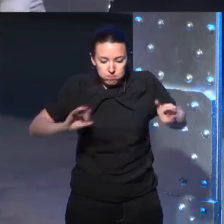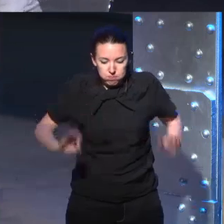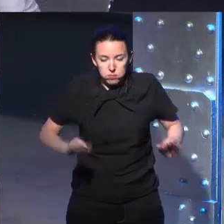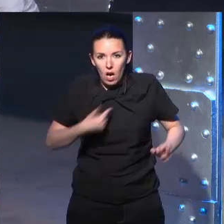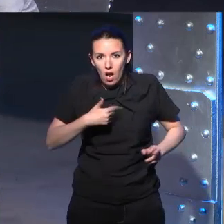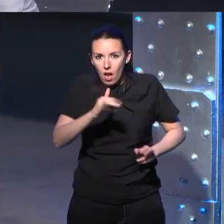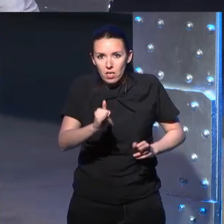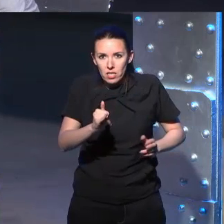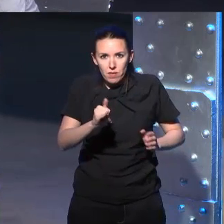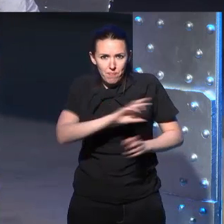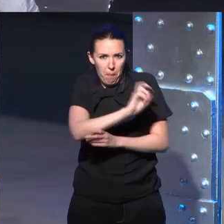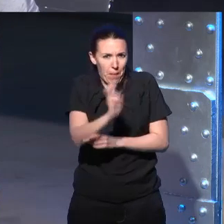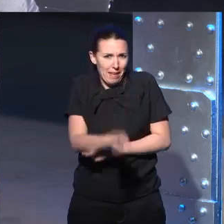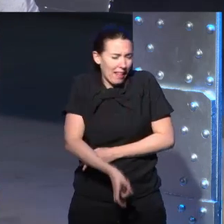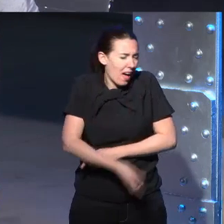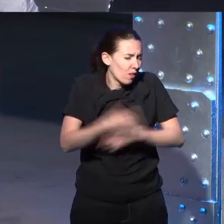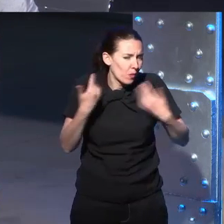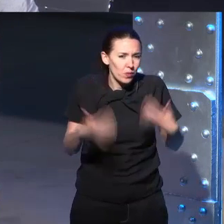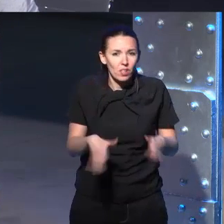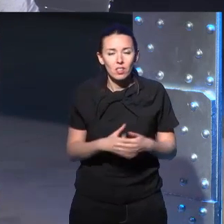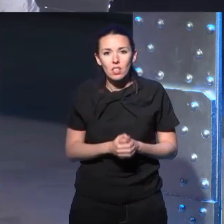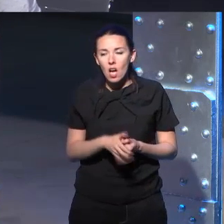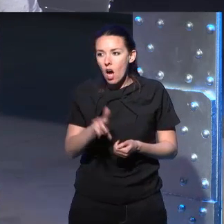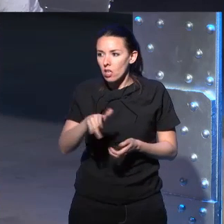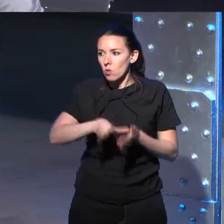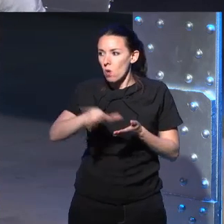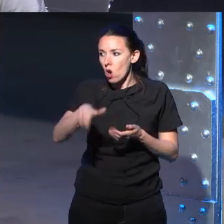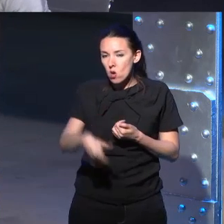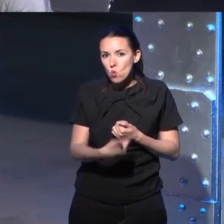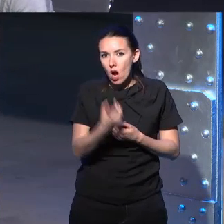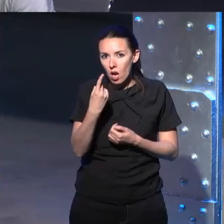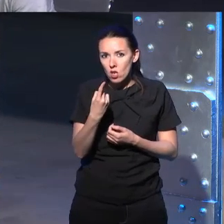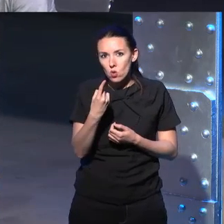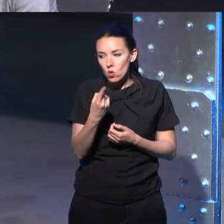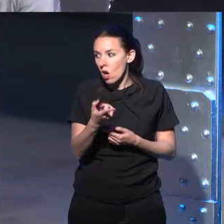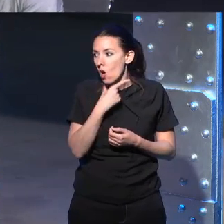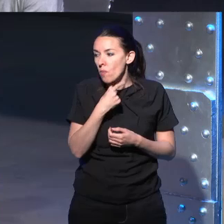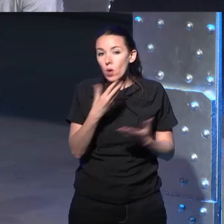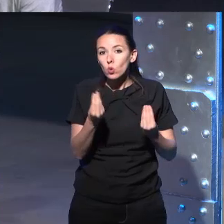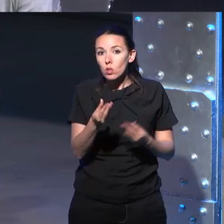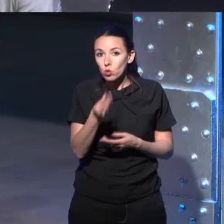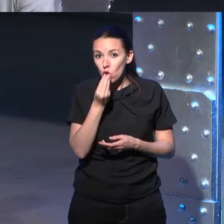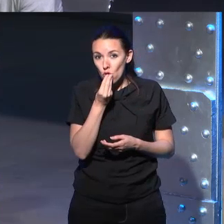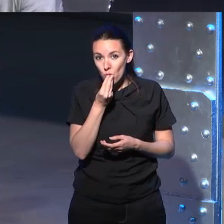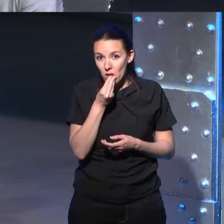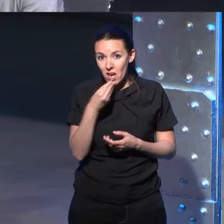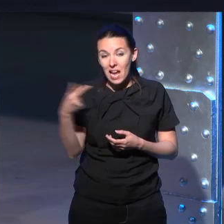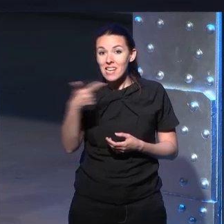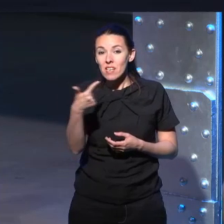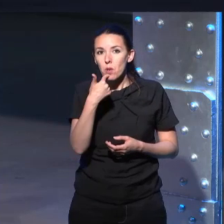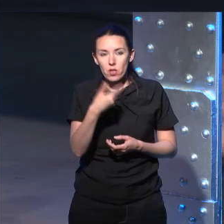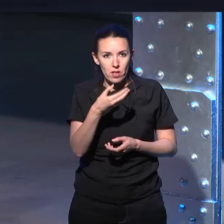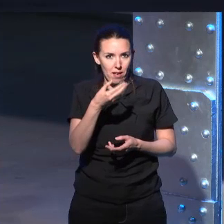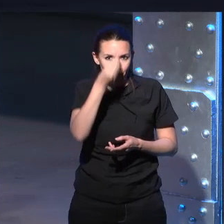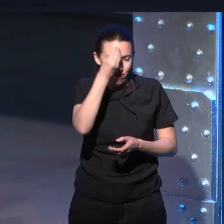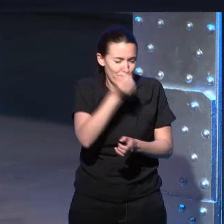Yo tengo una variedad duda, increíble. Yo tengo una duda con el lenguaje, porque claro, a mí me gusta mucho comer. Guillermo, doy fe que no os podéis